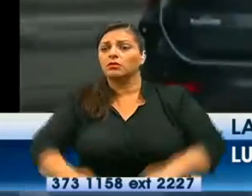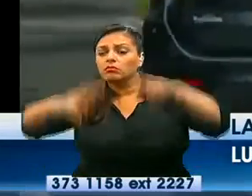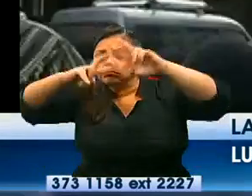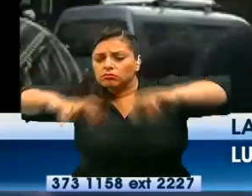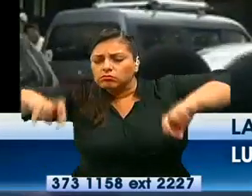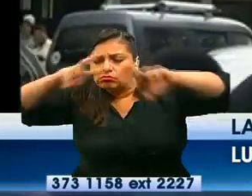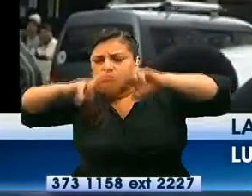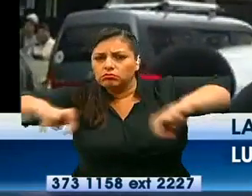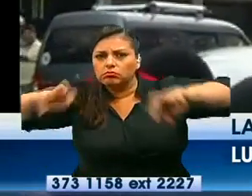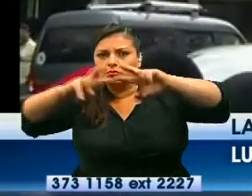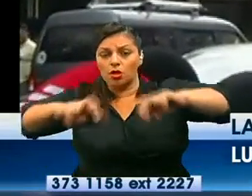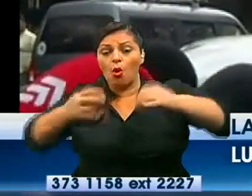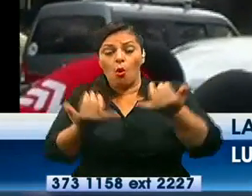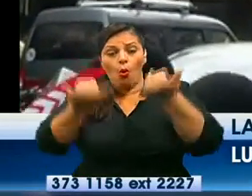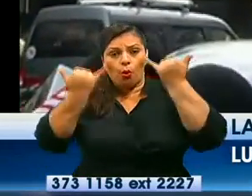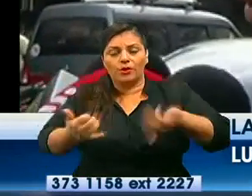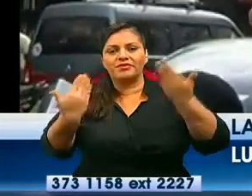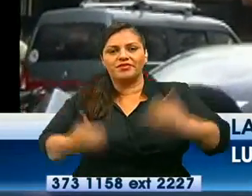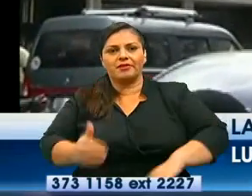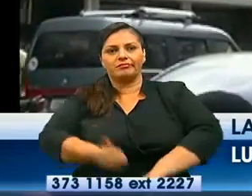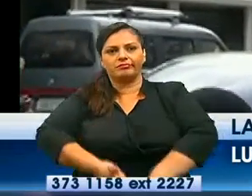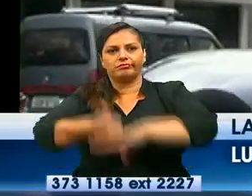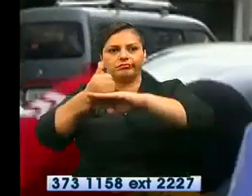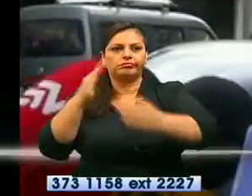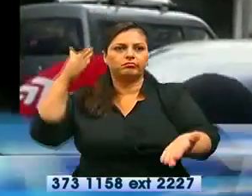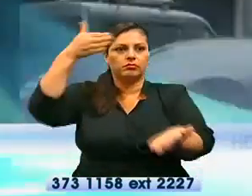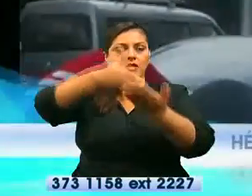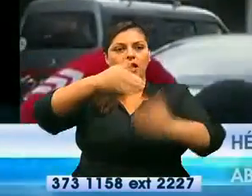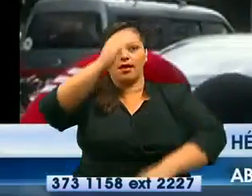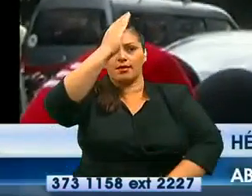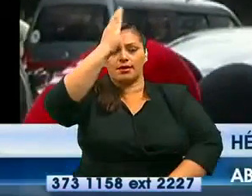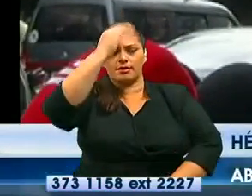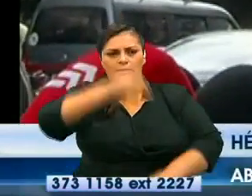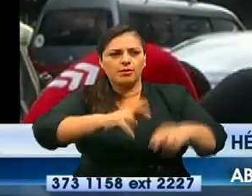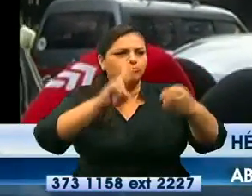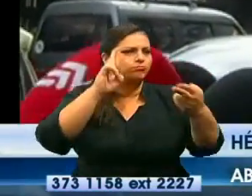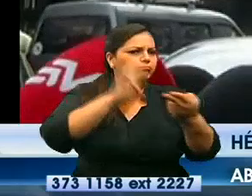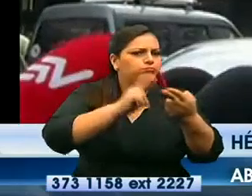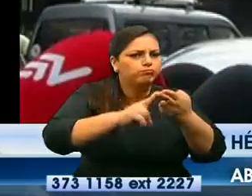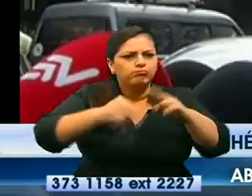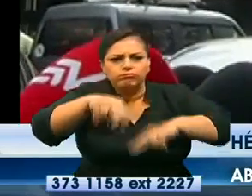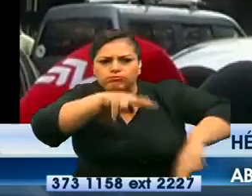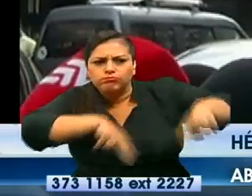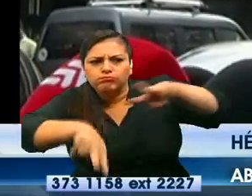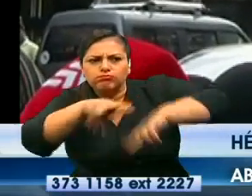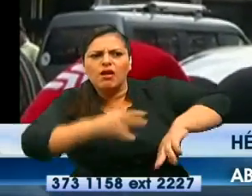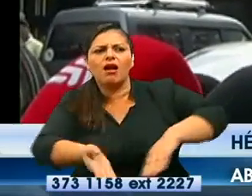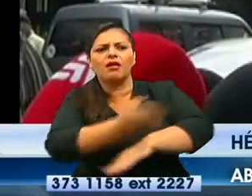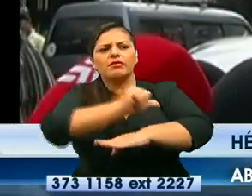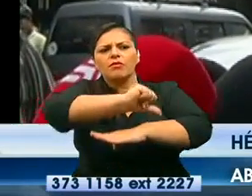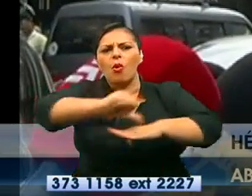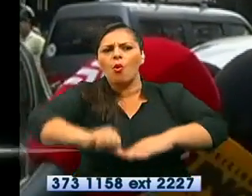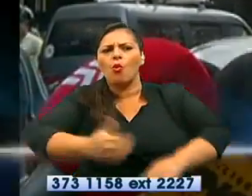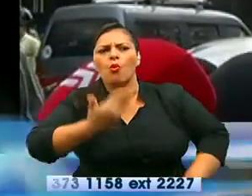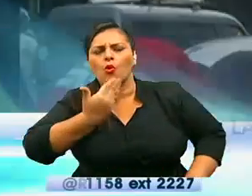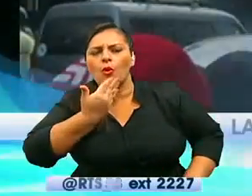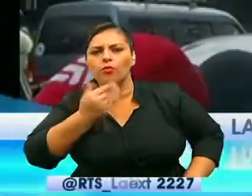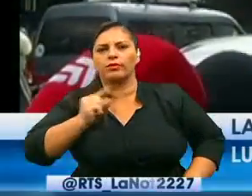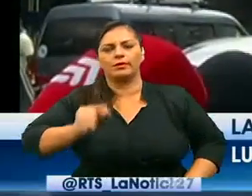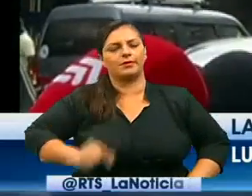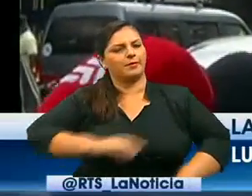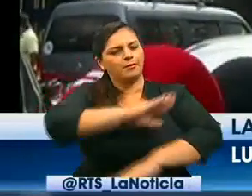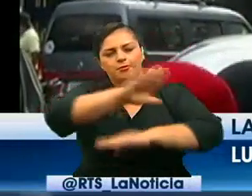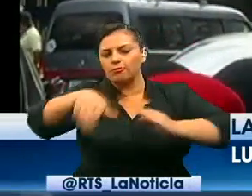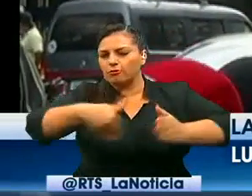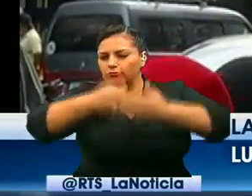sucedido. El día de hoy se hizo el reconocimiento del lugar de los hechos en donde se suscitó la presunta mala práctica médica. Llama